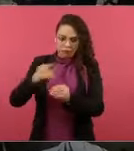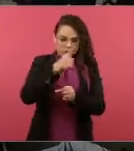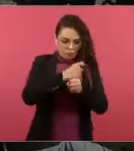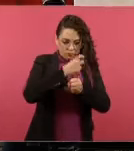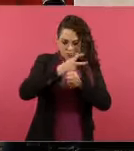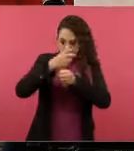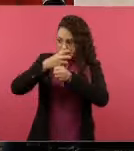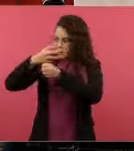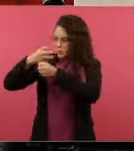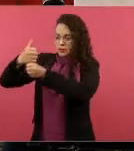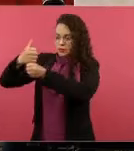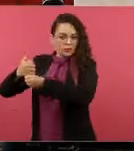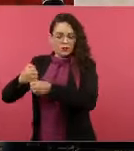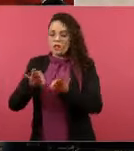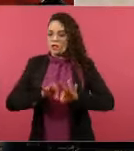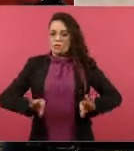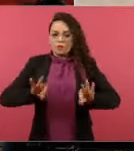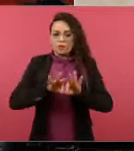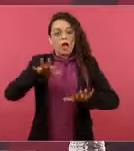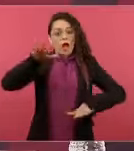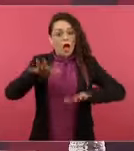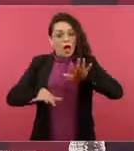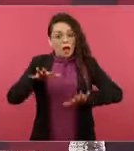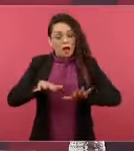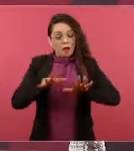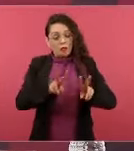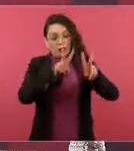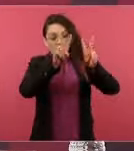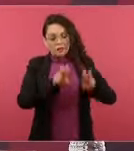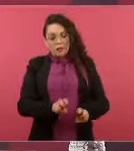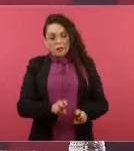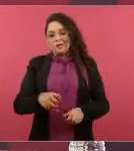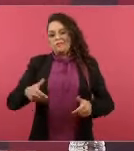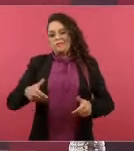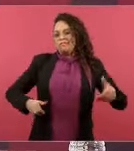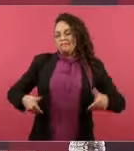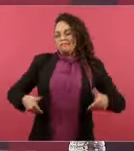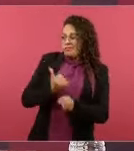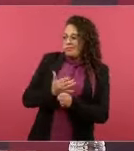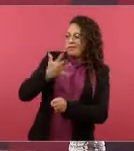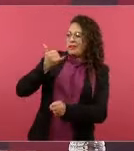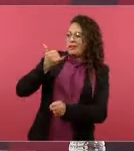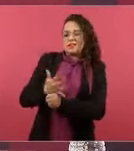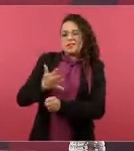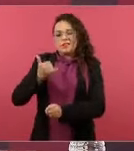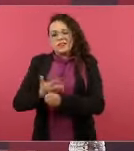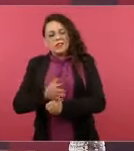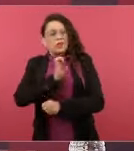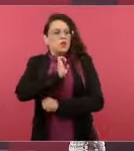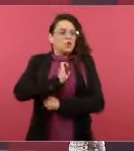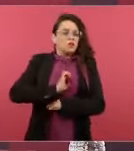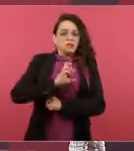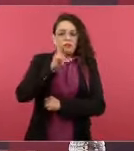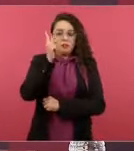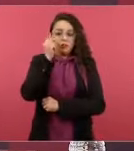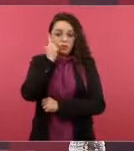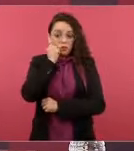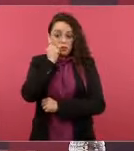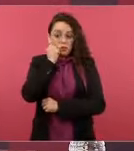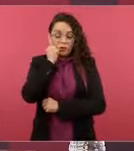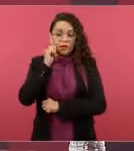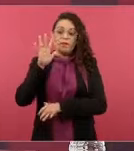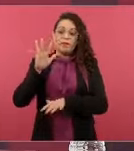de temas a veces incómodos y estamos en contra de la violencia intrafamiliar y fuera de la familia,